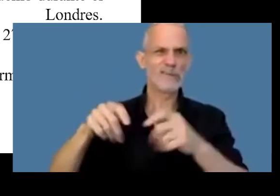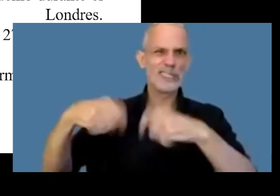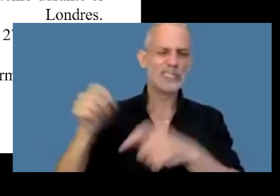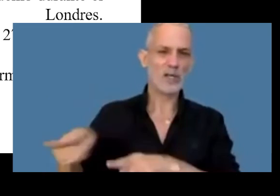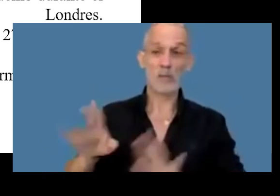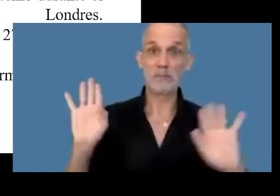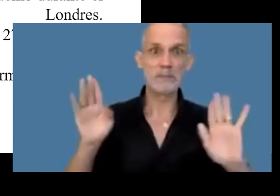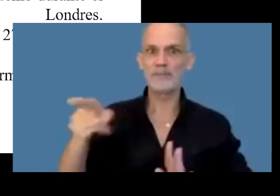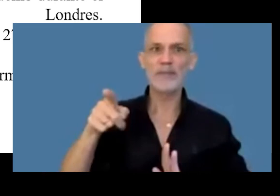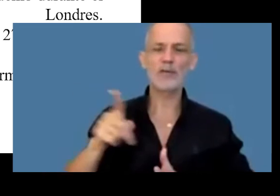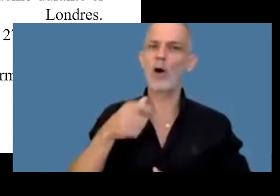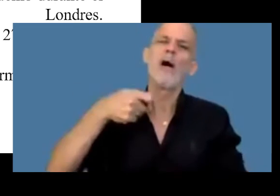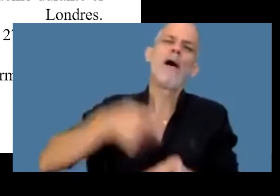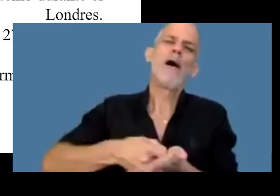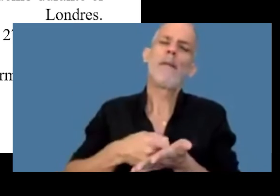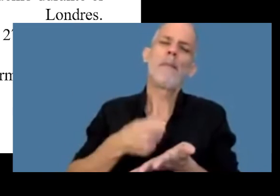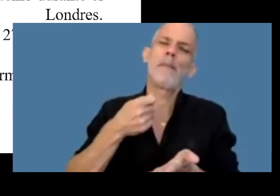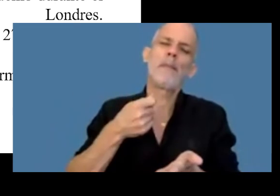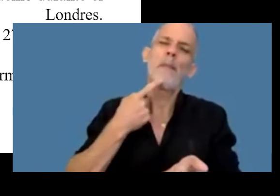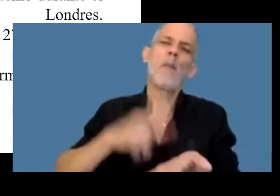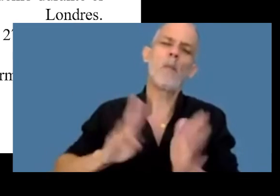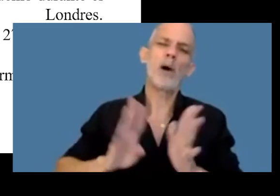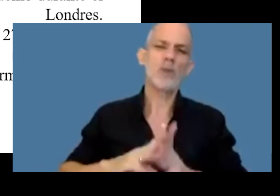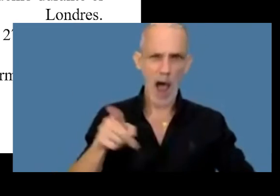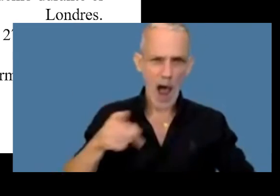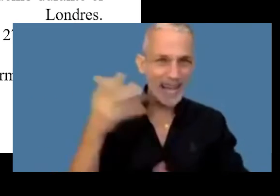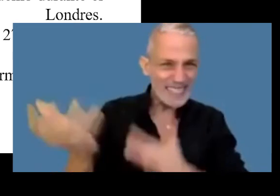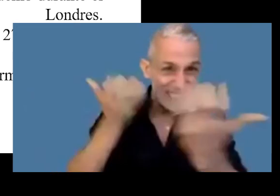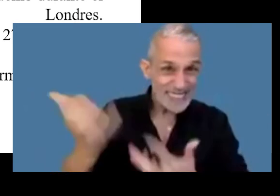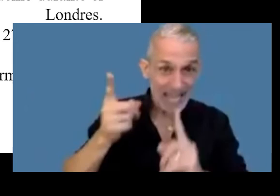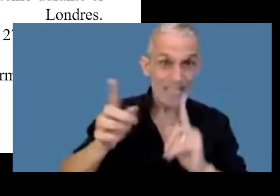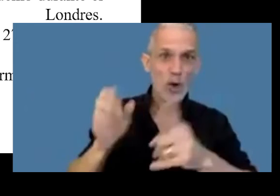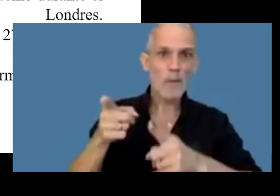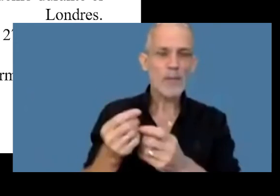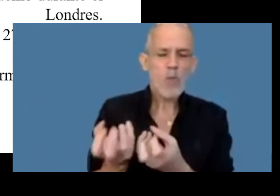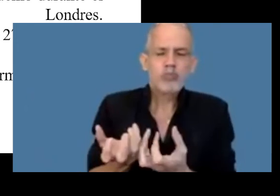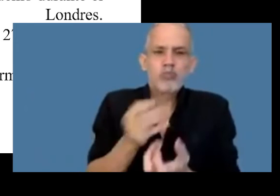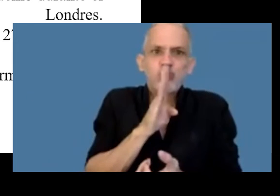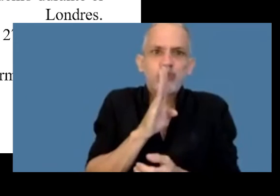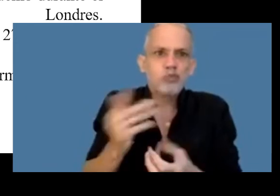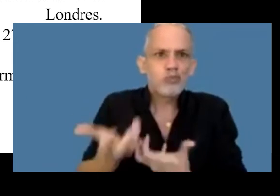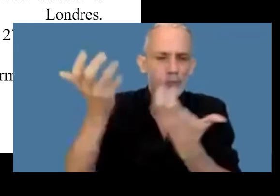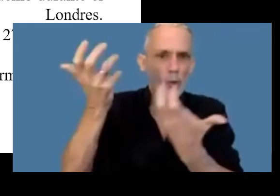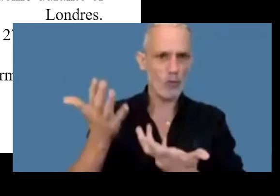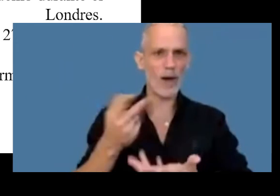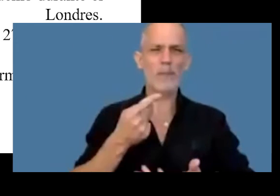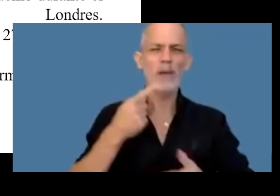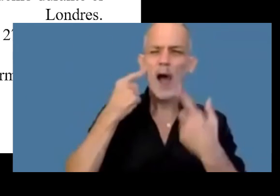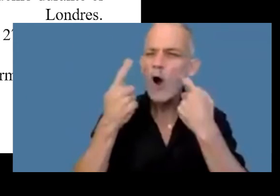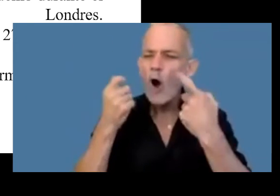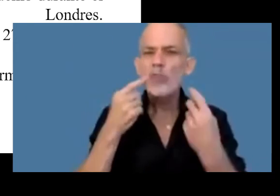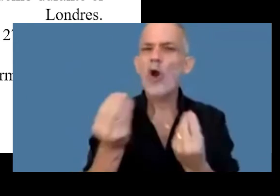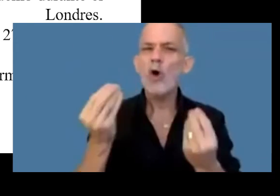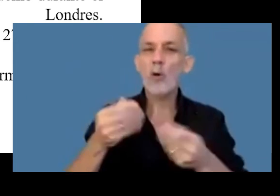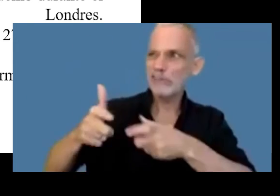como evasión, ¿sí? En algunos casos hasta provocó incendios. Para fiscalizar el impuesto a las chimeneas, se